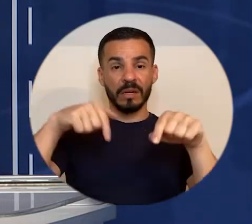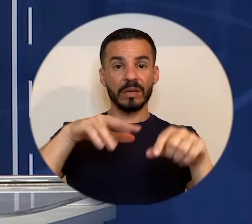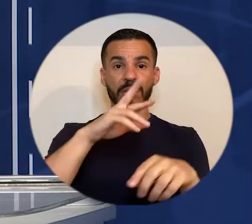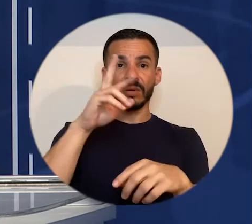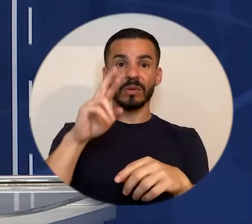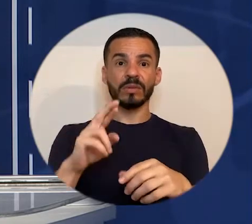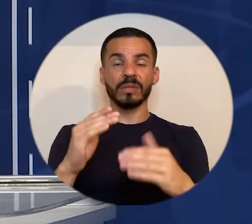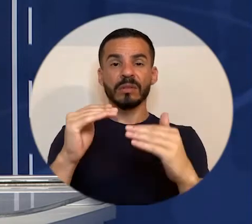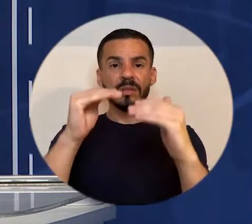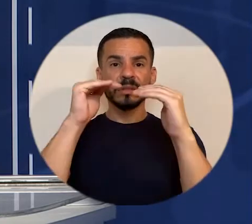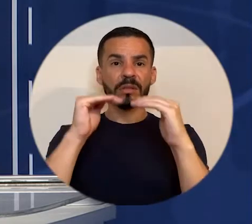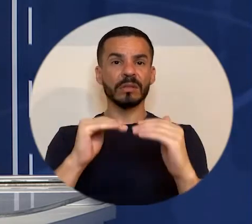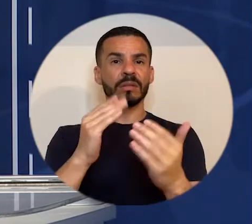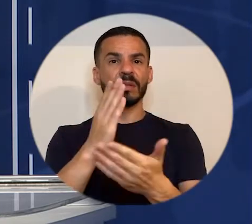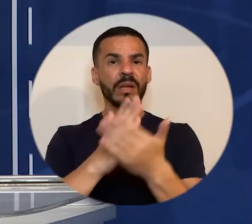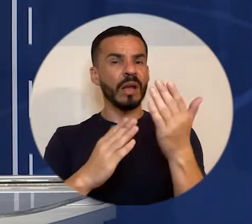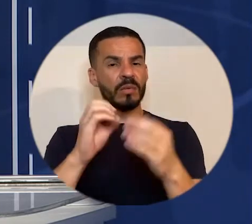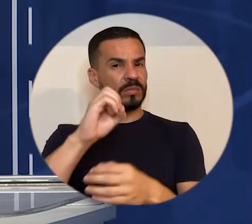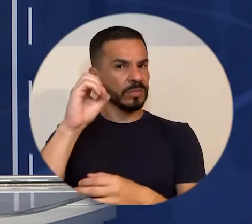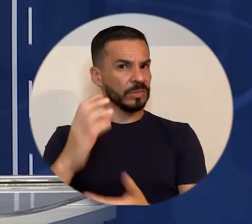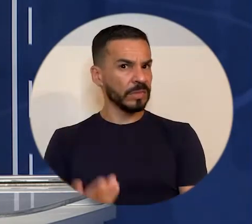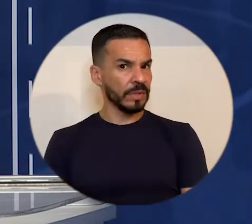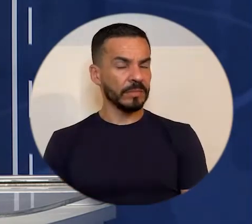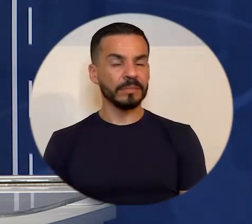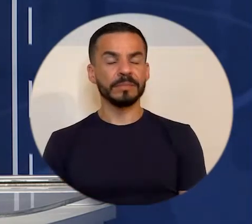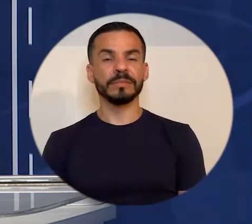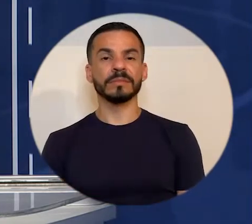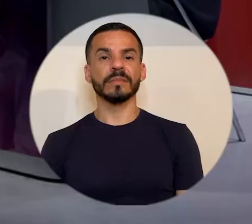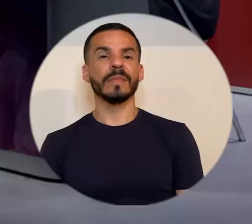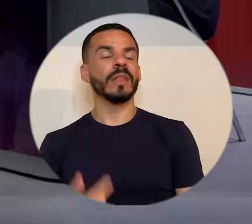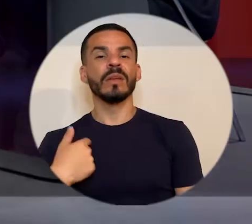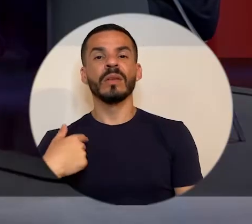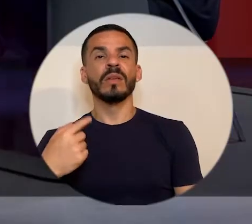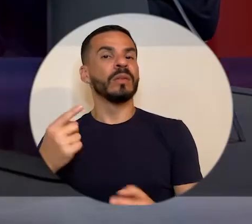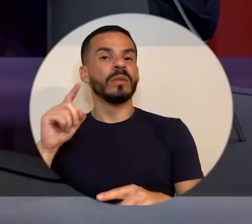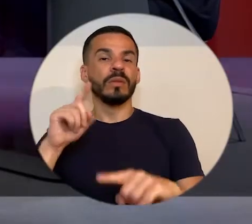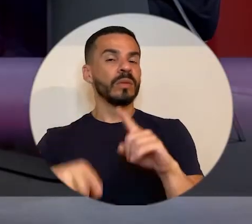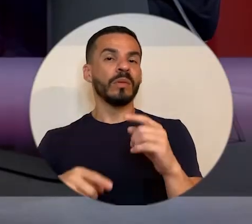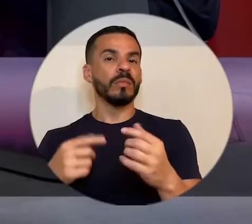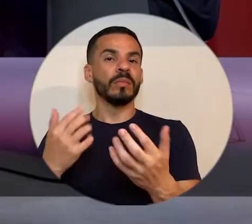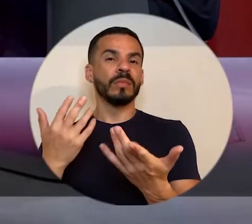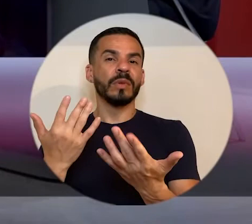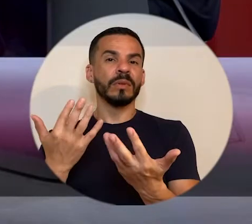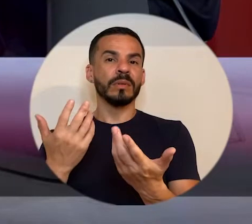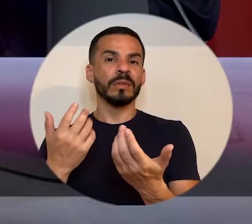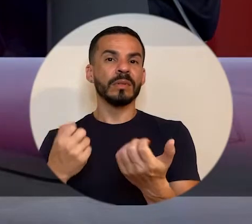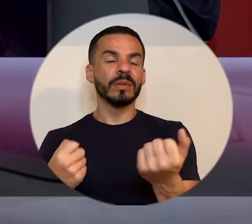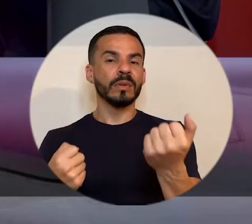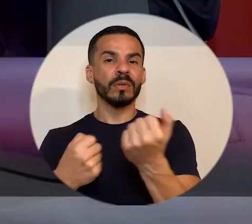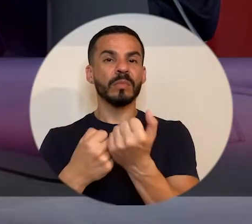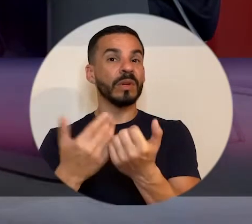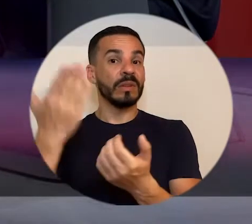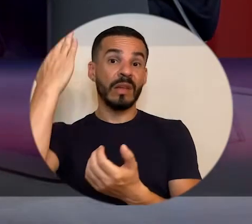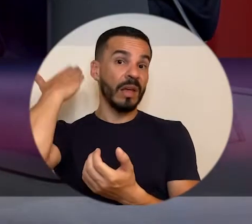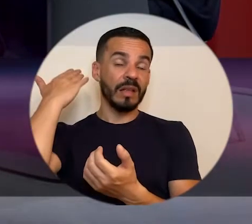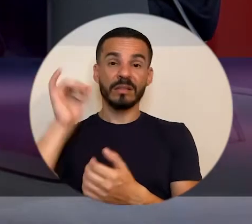Costa Rica se vio disminuido en algún porcentaje. Bueno, es que no podemos esperar la cooperación